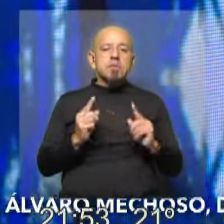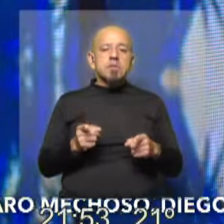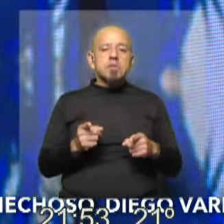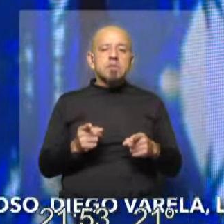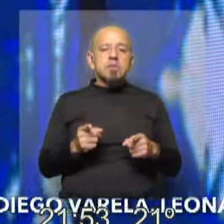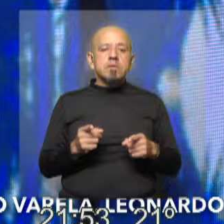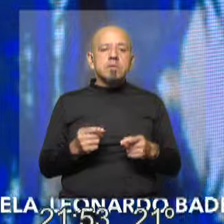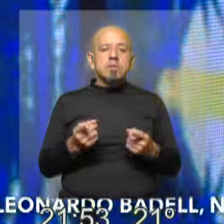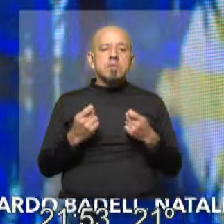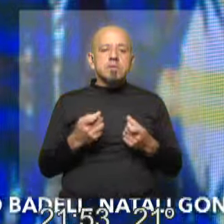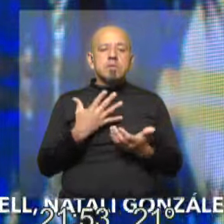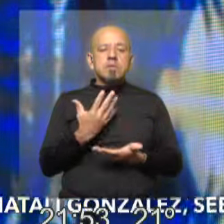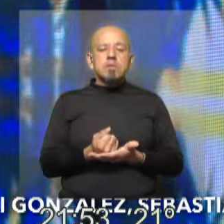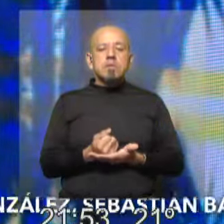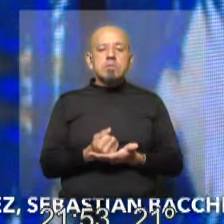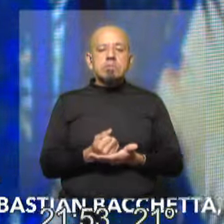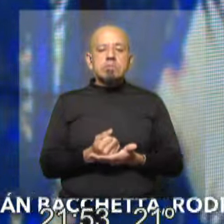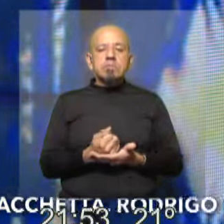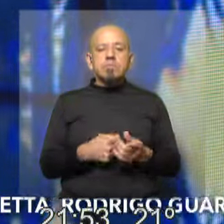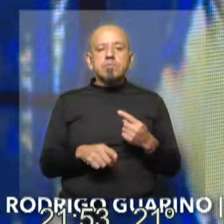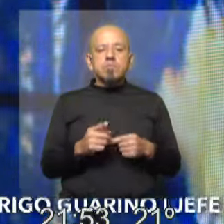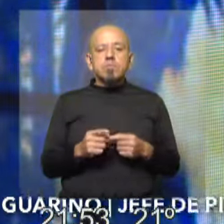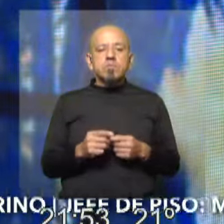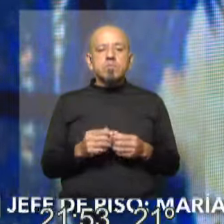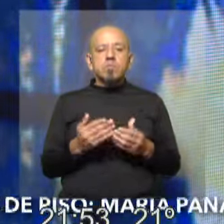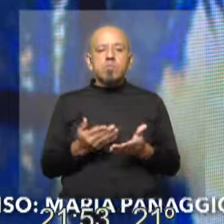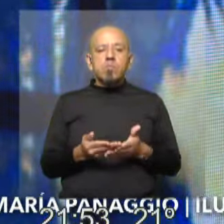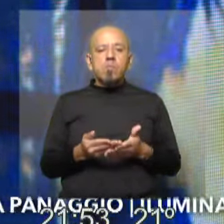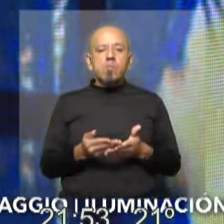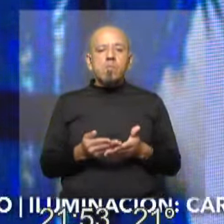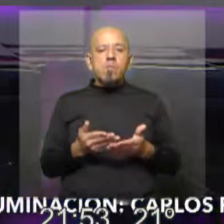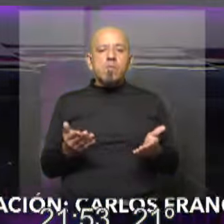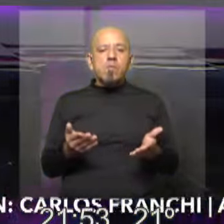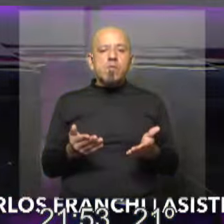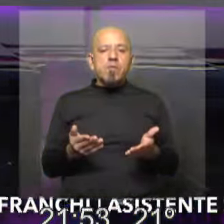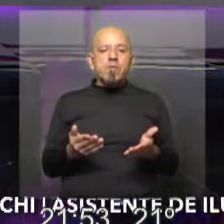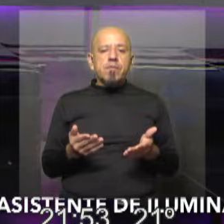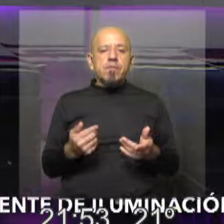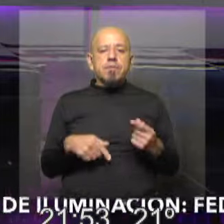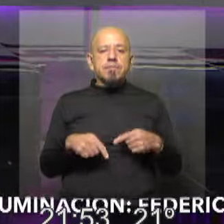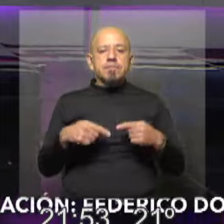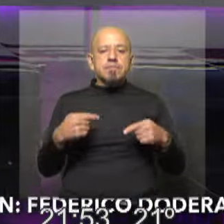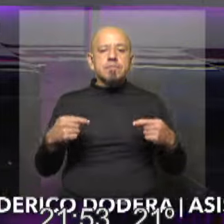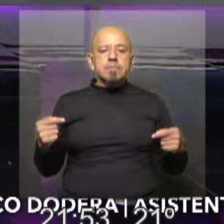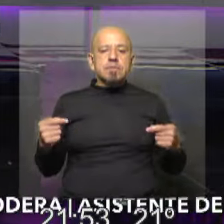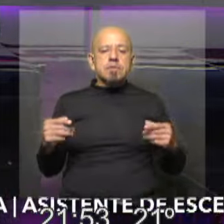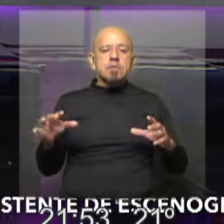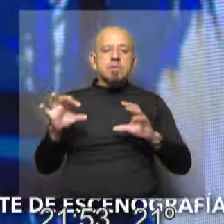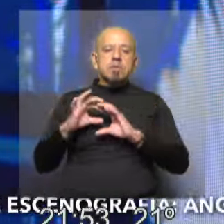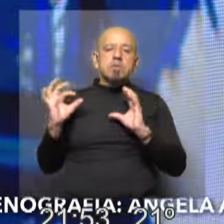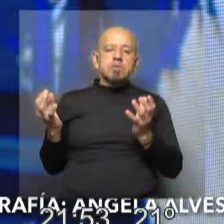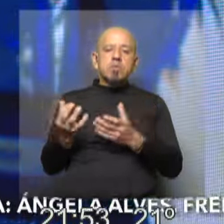necesito grabar sonidos que no sean tampoco estandarizados, ¿viste? Muchas veces grabo cosas del mundo, no sé, sonidos...